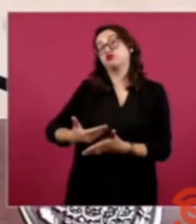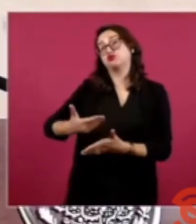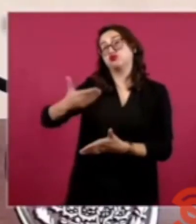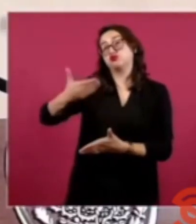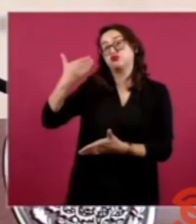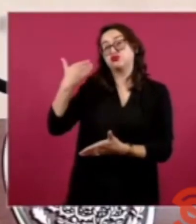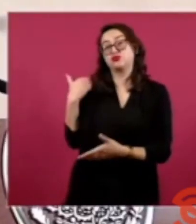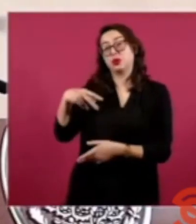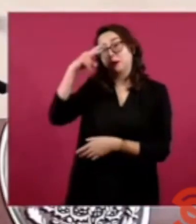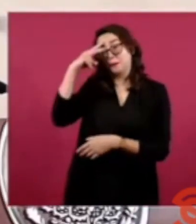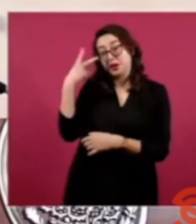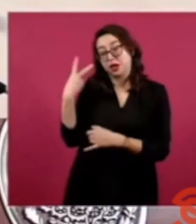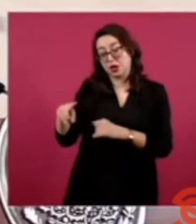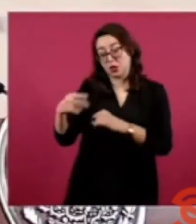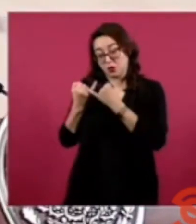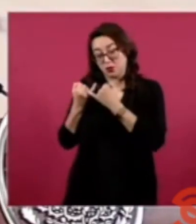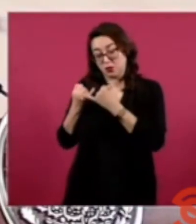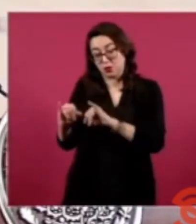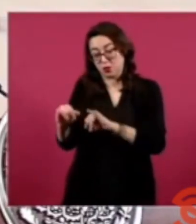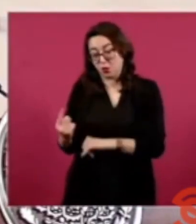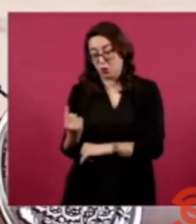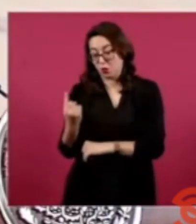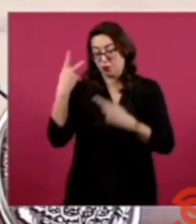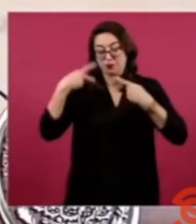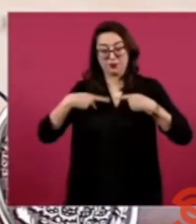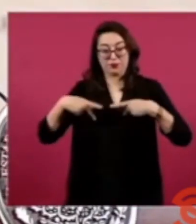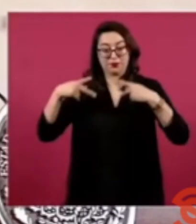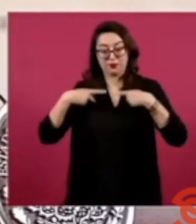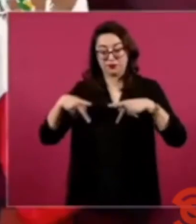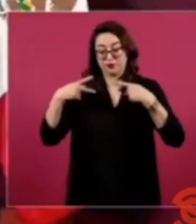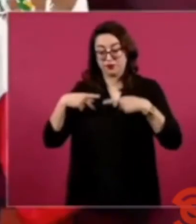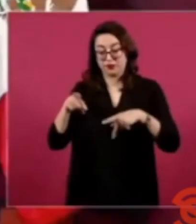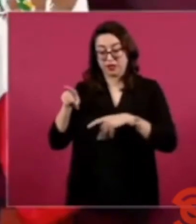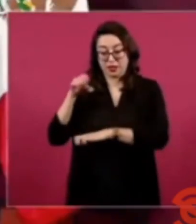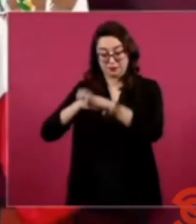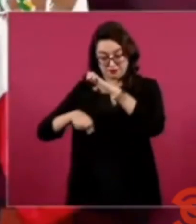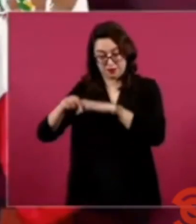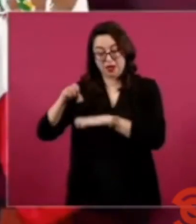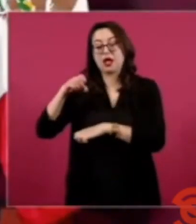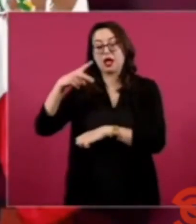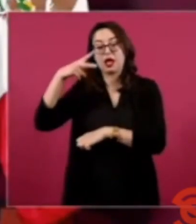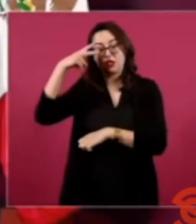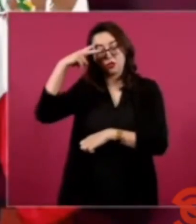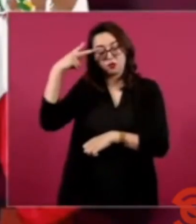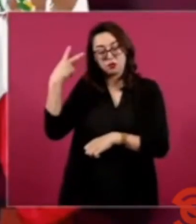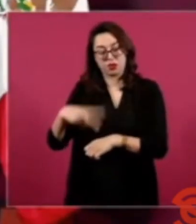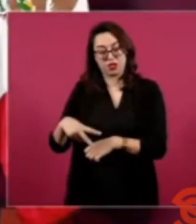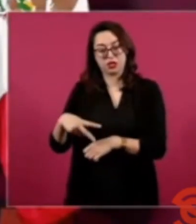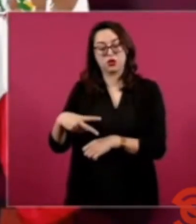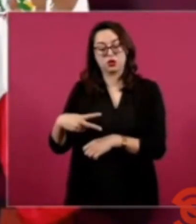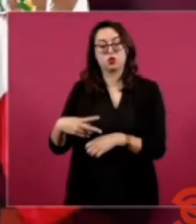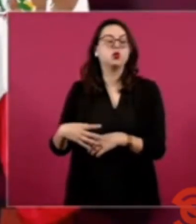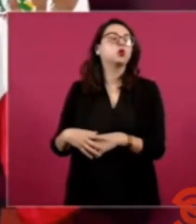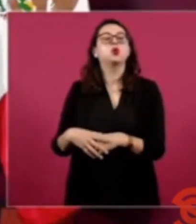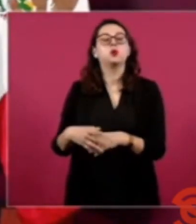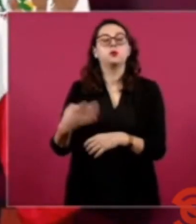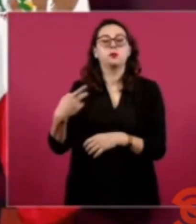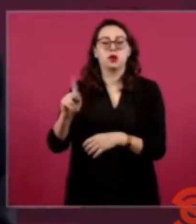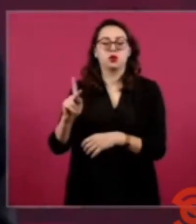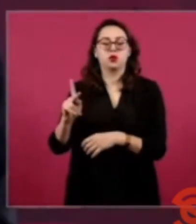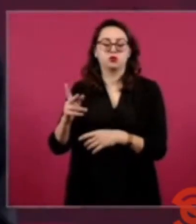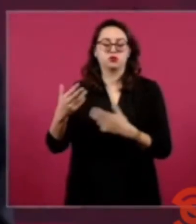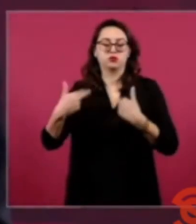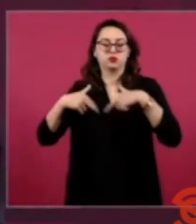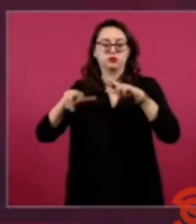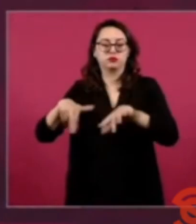independiente y con un personaje que fue embajador de Estados Unidos en México, Poisson. En ese